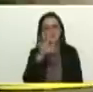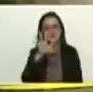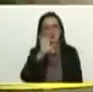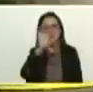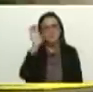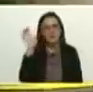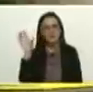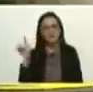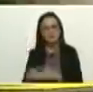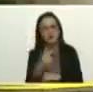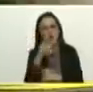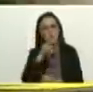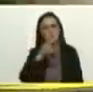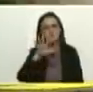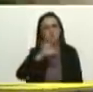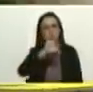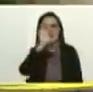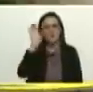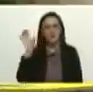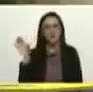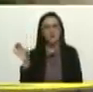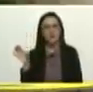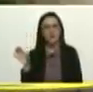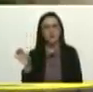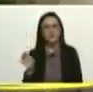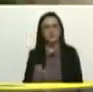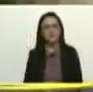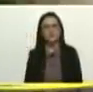países, 25 estados,